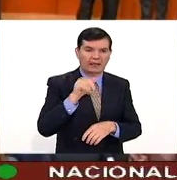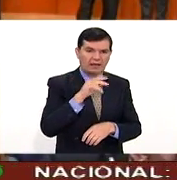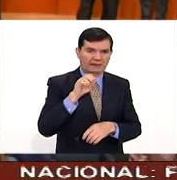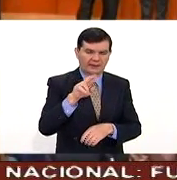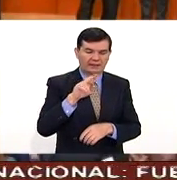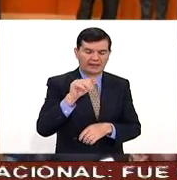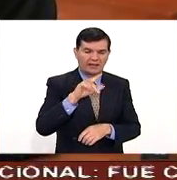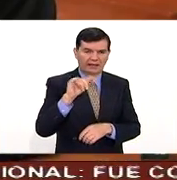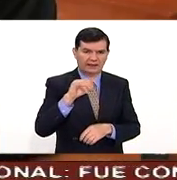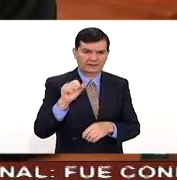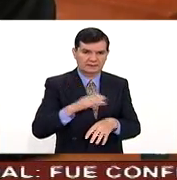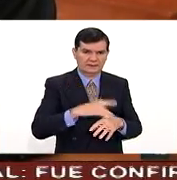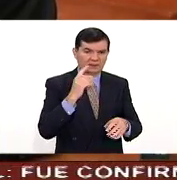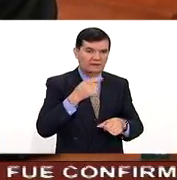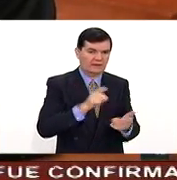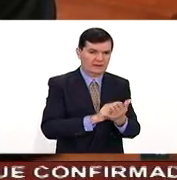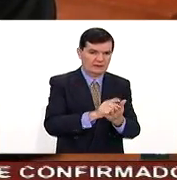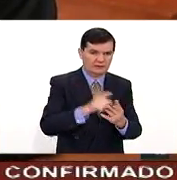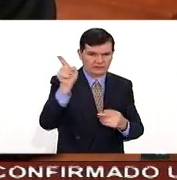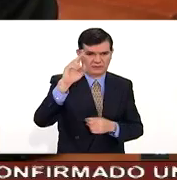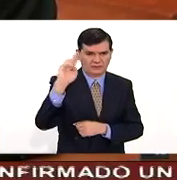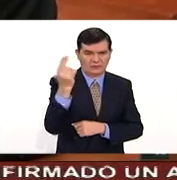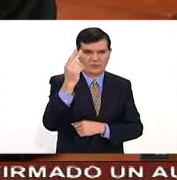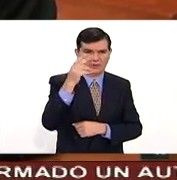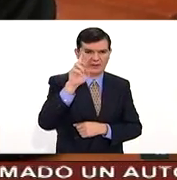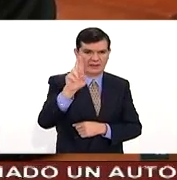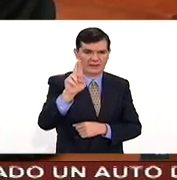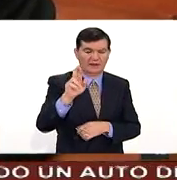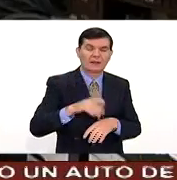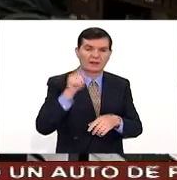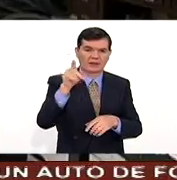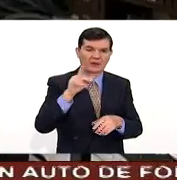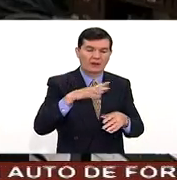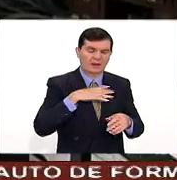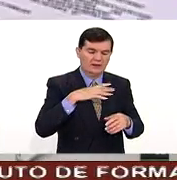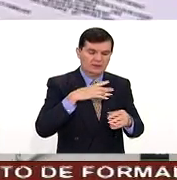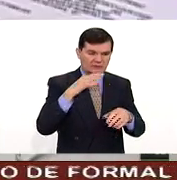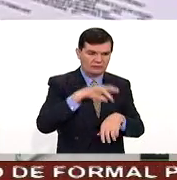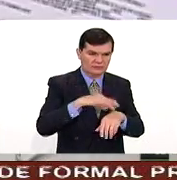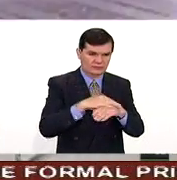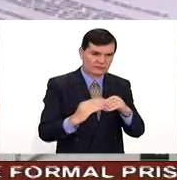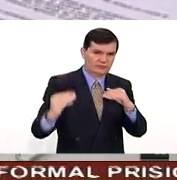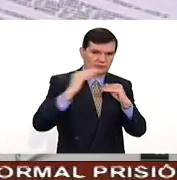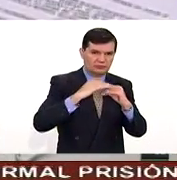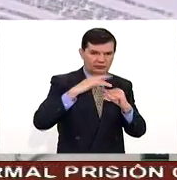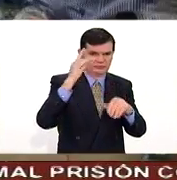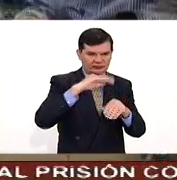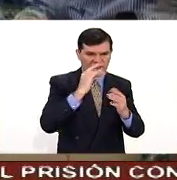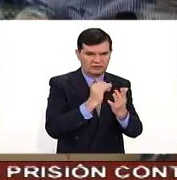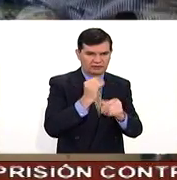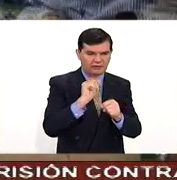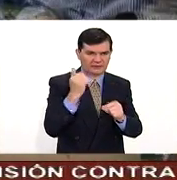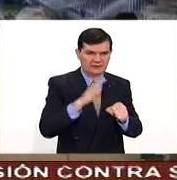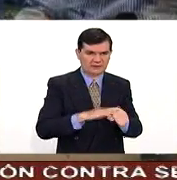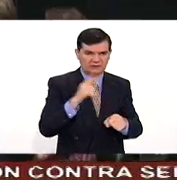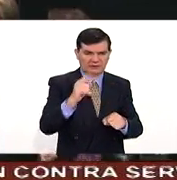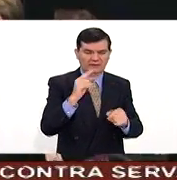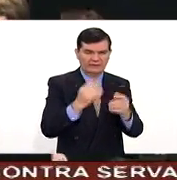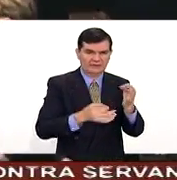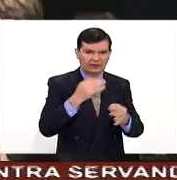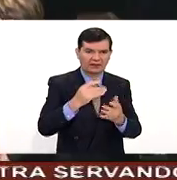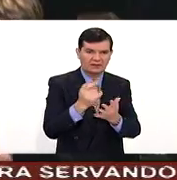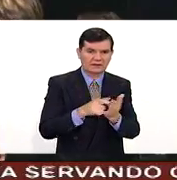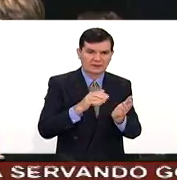es licenciado en Derecho por la Universidad Regiomontana. Tiene una maestría y un doctorado en Derecho Público y una maestría en Administración Fiscal. En